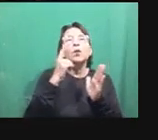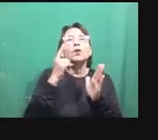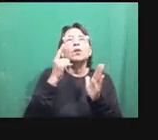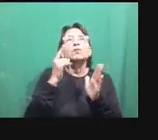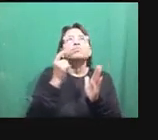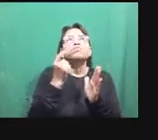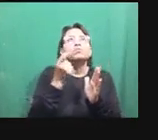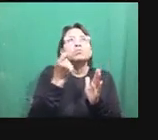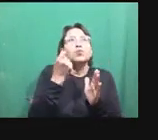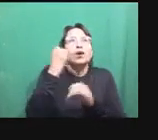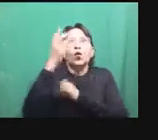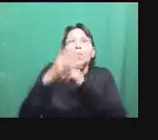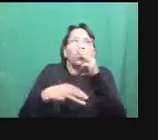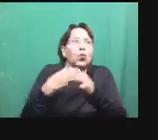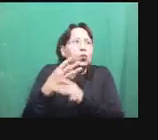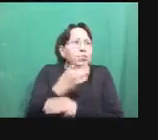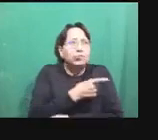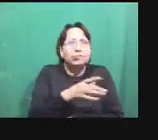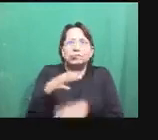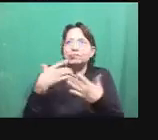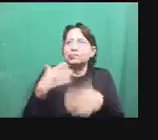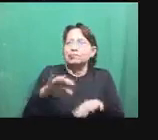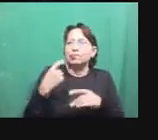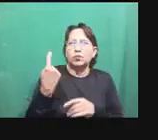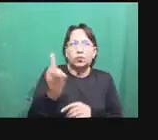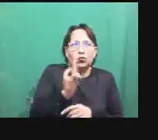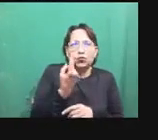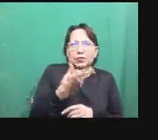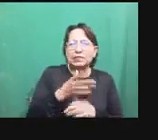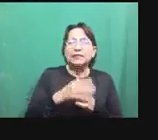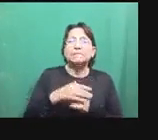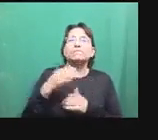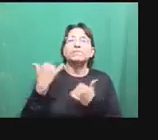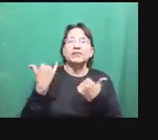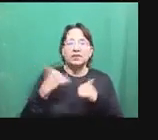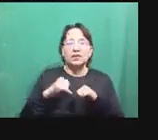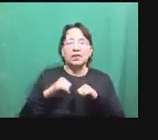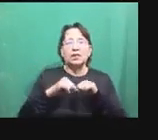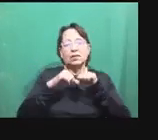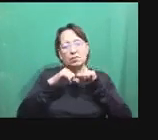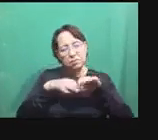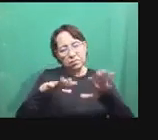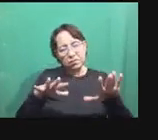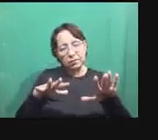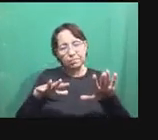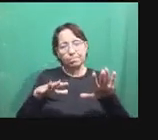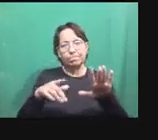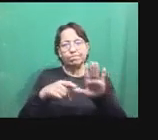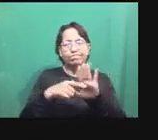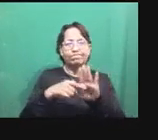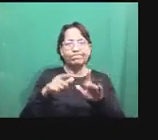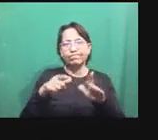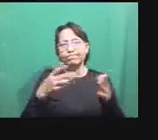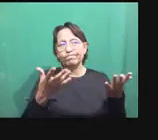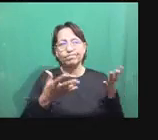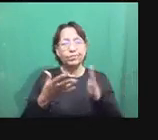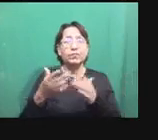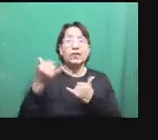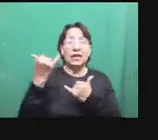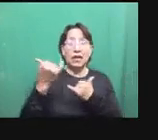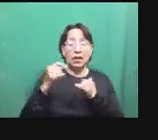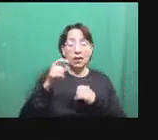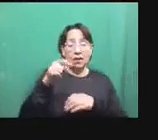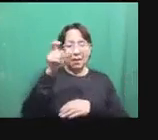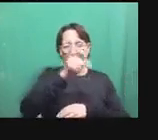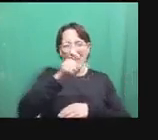lastimosamente, después de 10 años de esta política pública y después de 12 años de la muerte de Diego Felipe Becerra, el grafitero asesinado